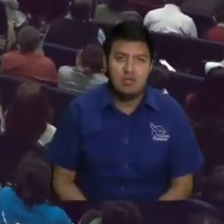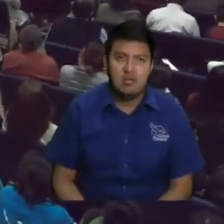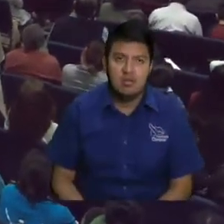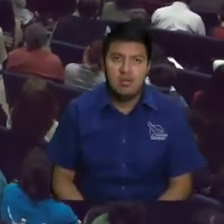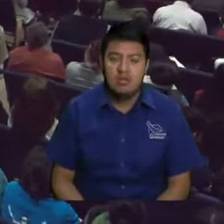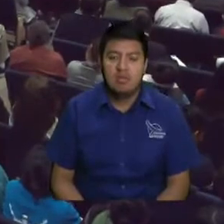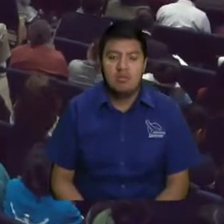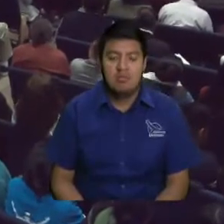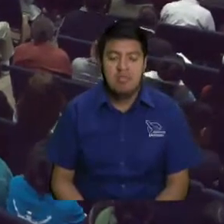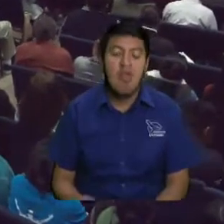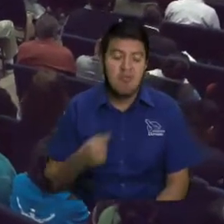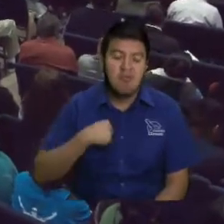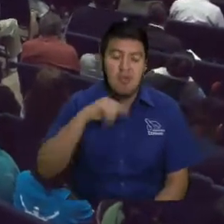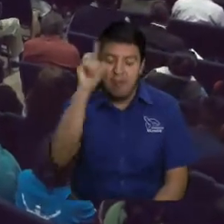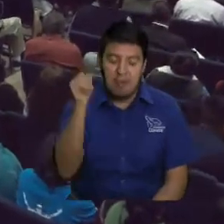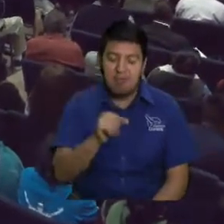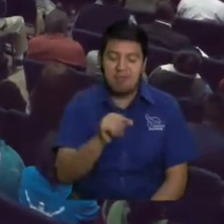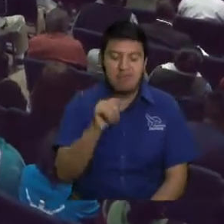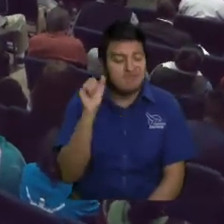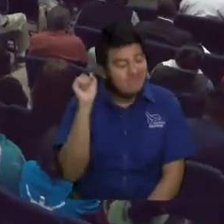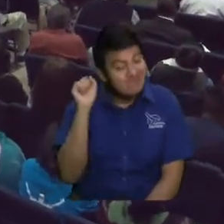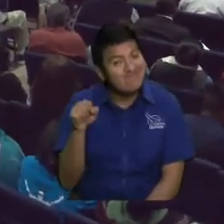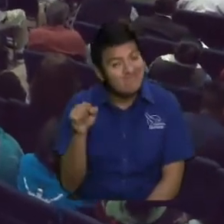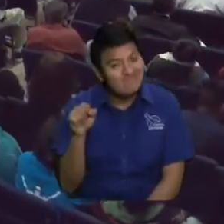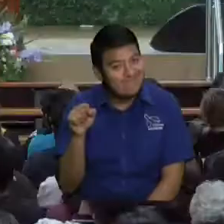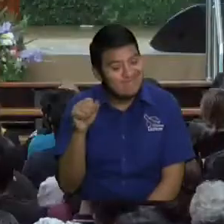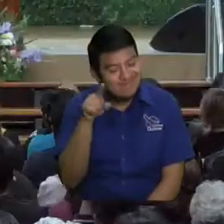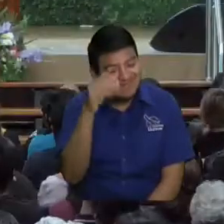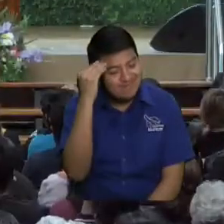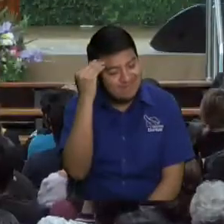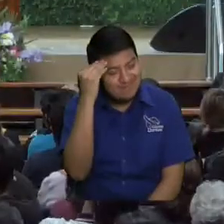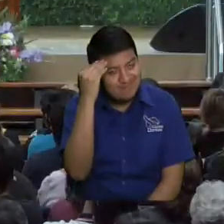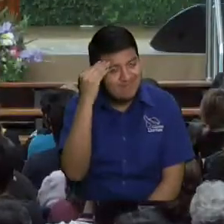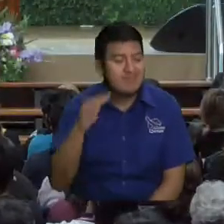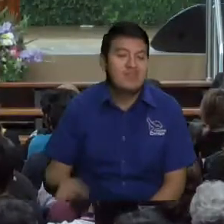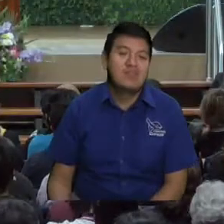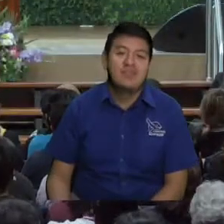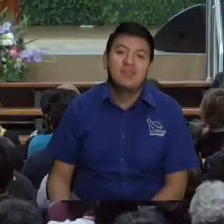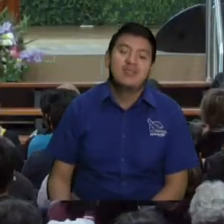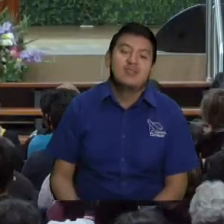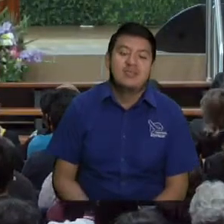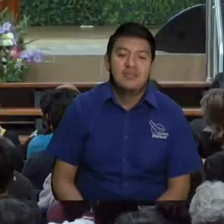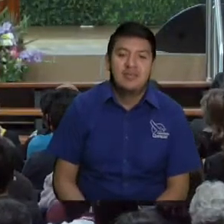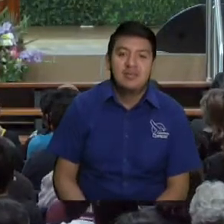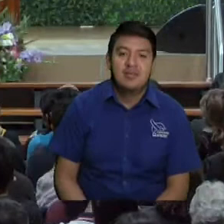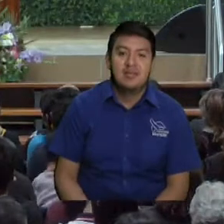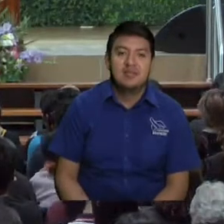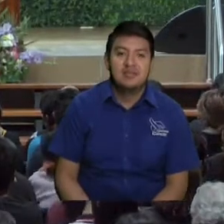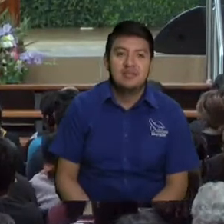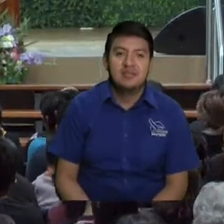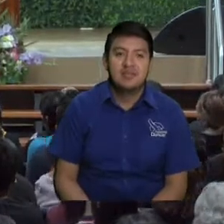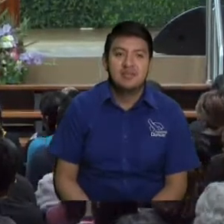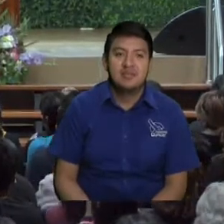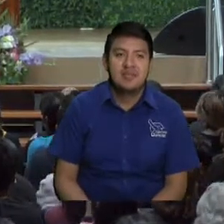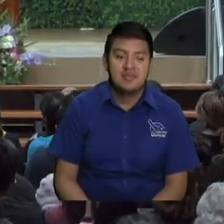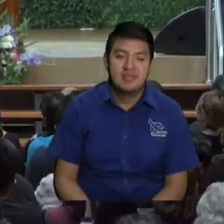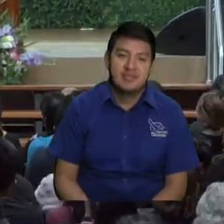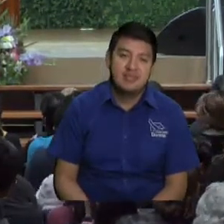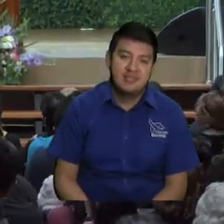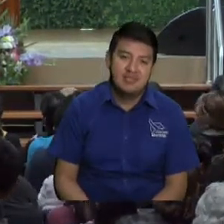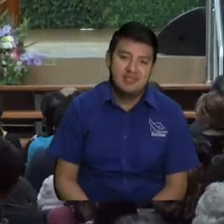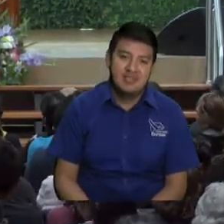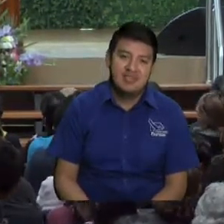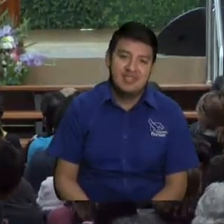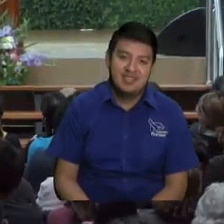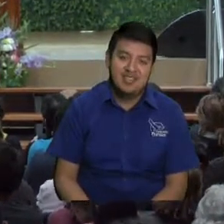Como si usted sabe que yo soy preguntón más, pero la única razón es que yo quiero venirle a contar a usted. Porque yo ya sé que usted es